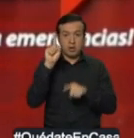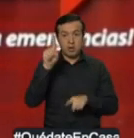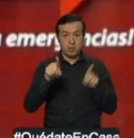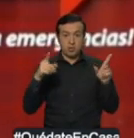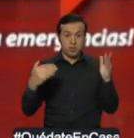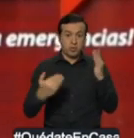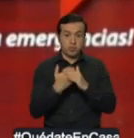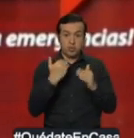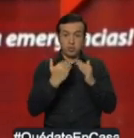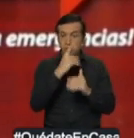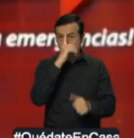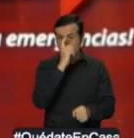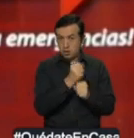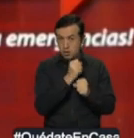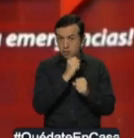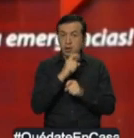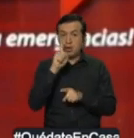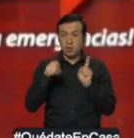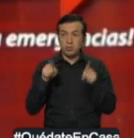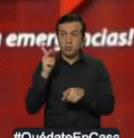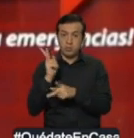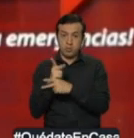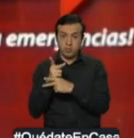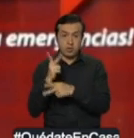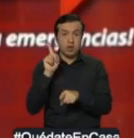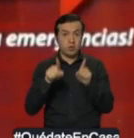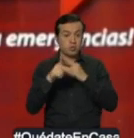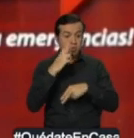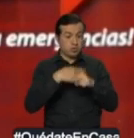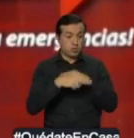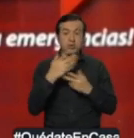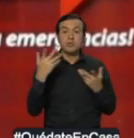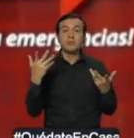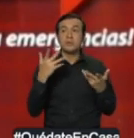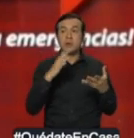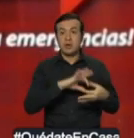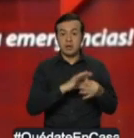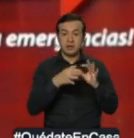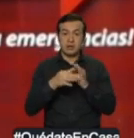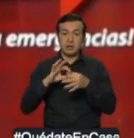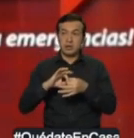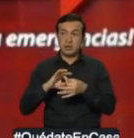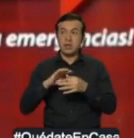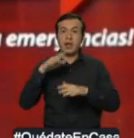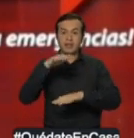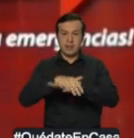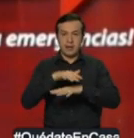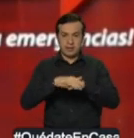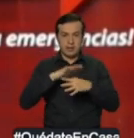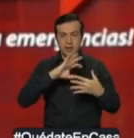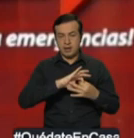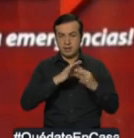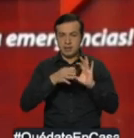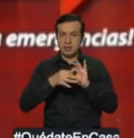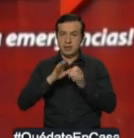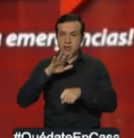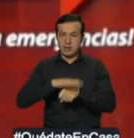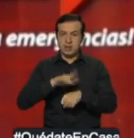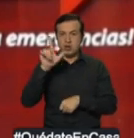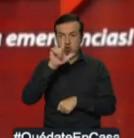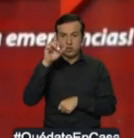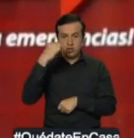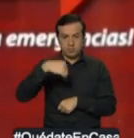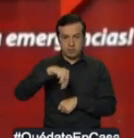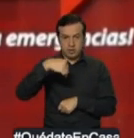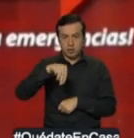incorporan al trabajo a la producción al comercio así que las cadenas pasarán al final de la tarde y se realizarán los días lunes miércoles